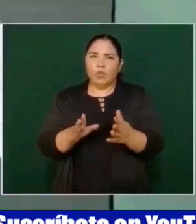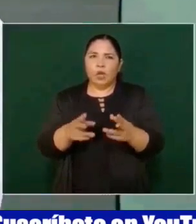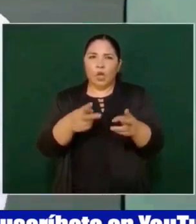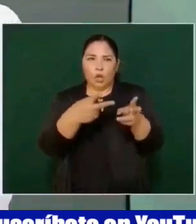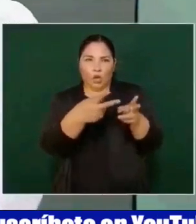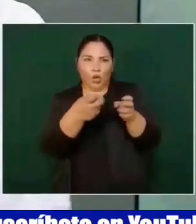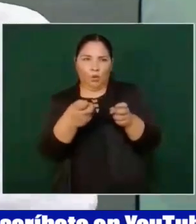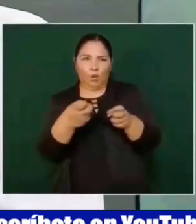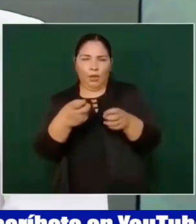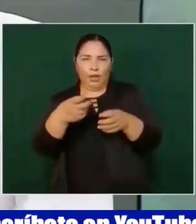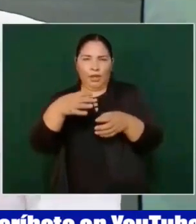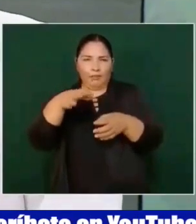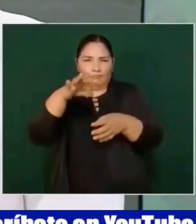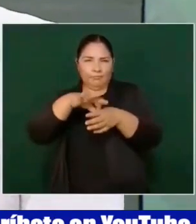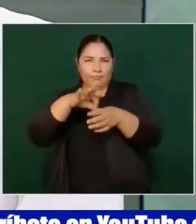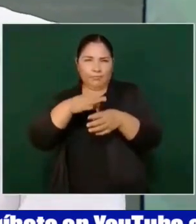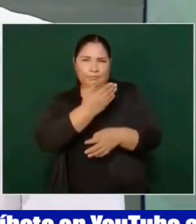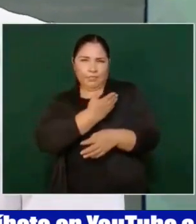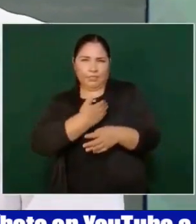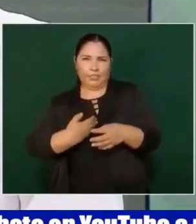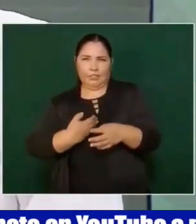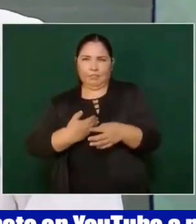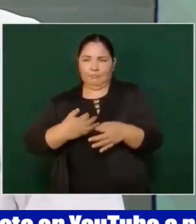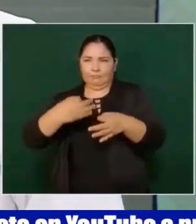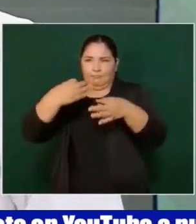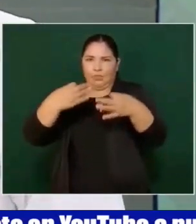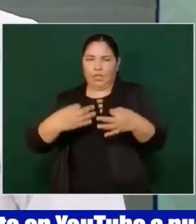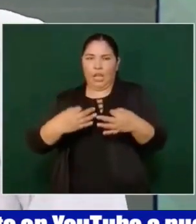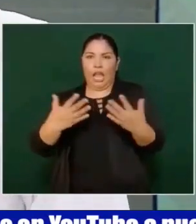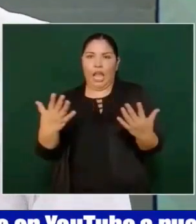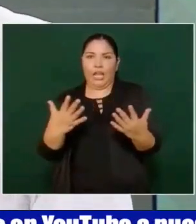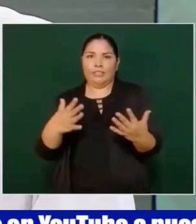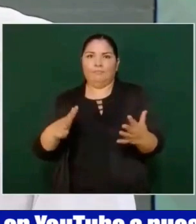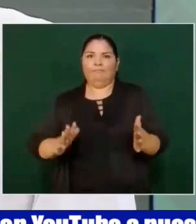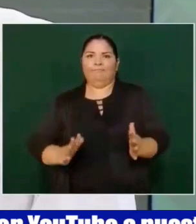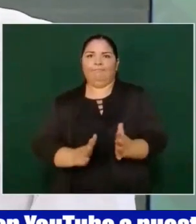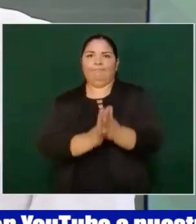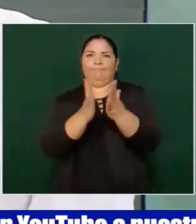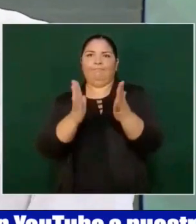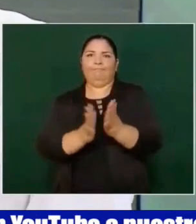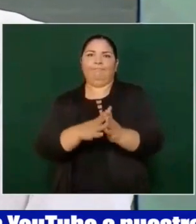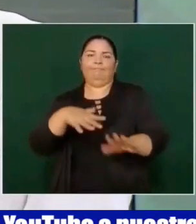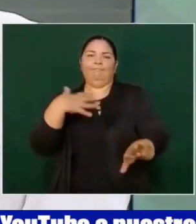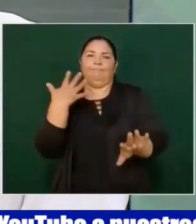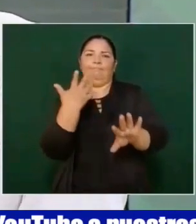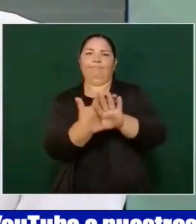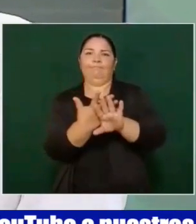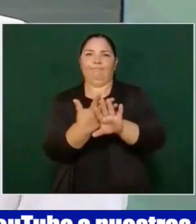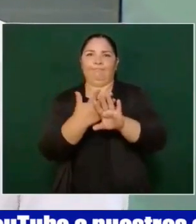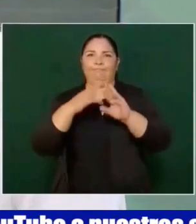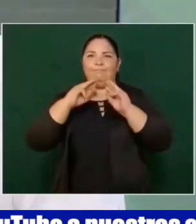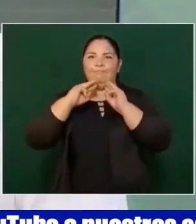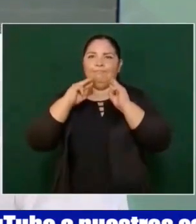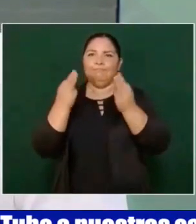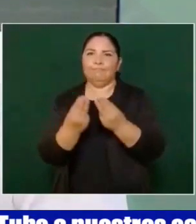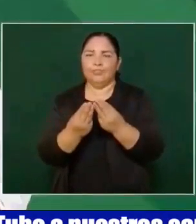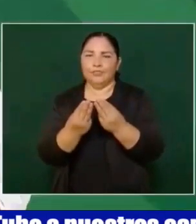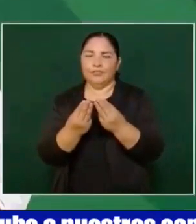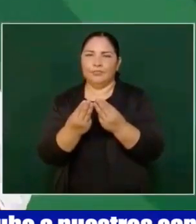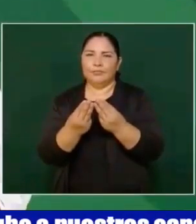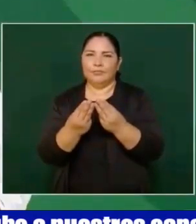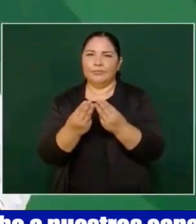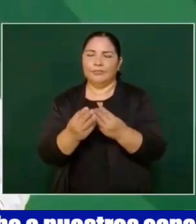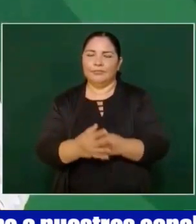de robarse la presidencia, declara la guerra al narcotráfico